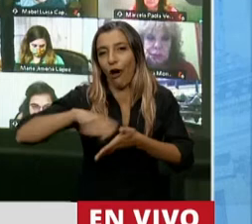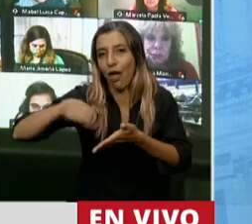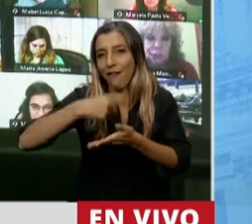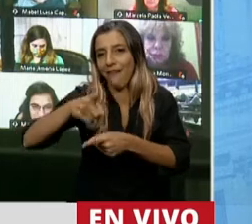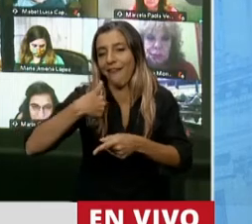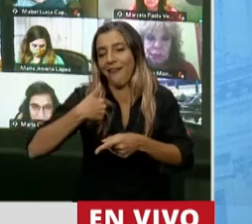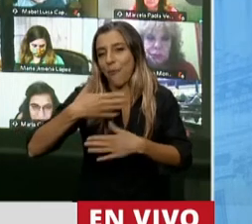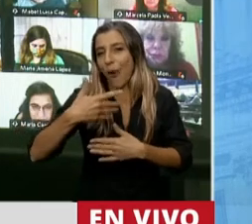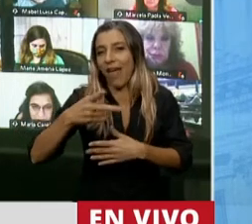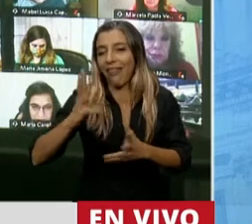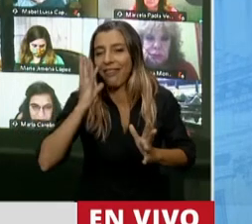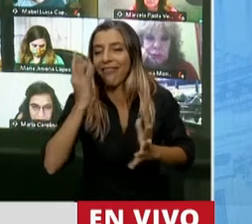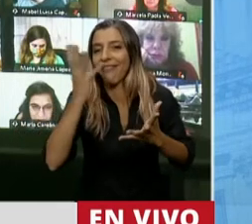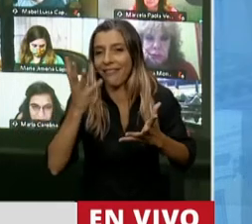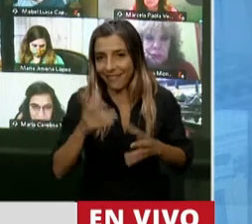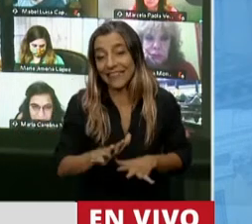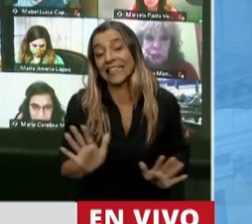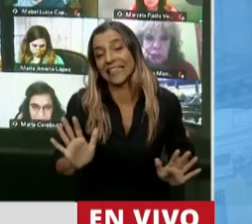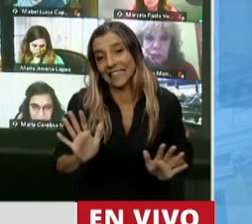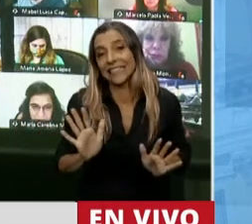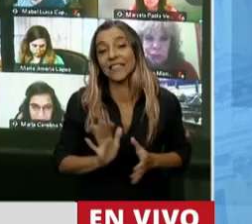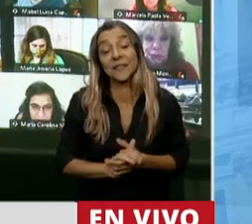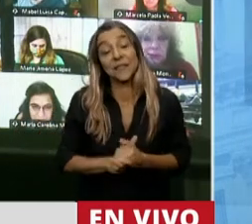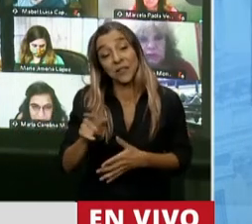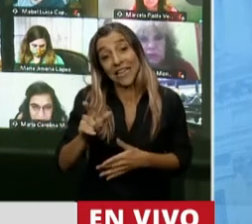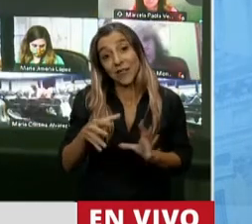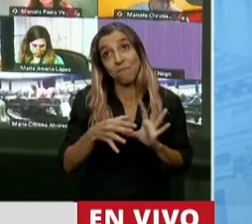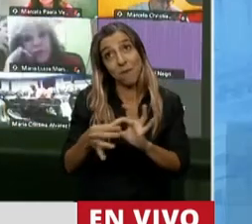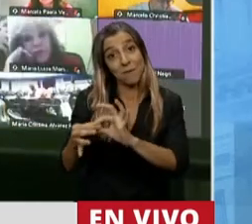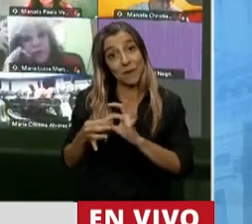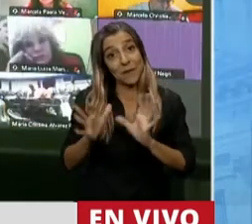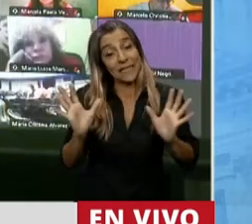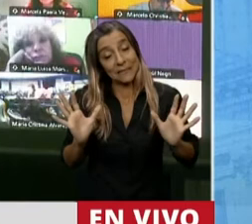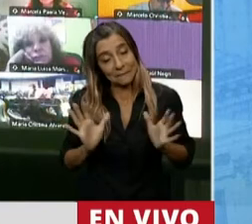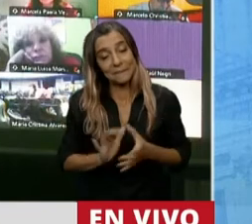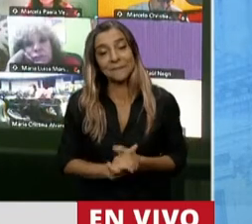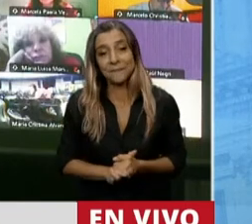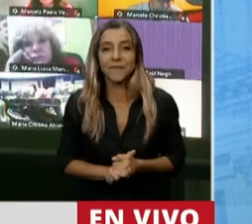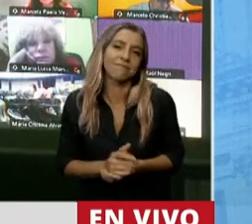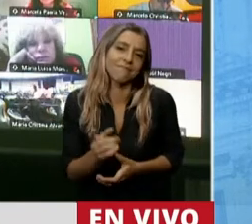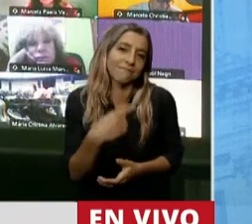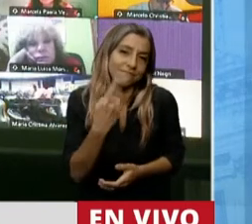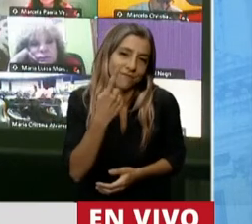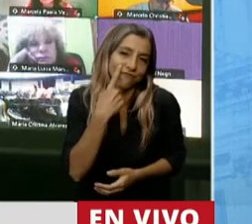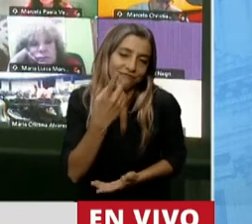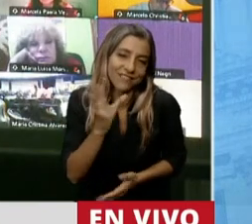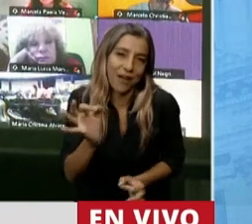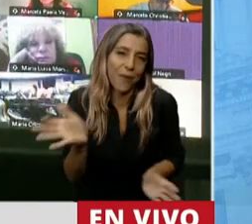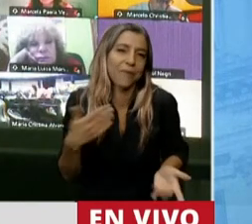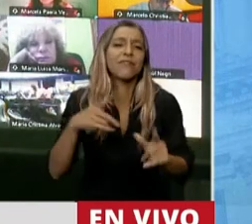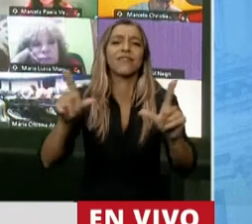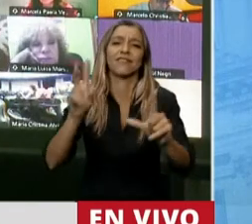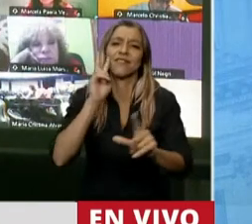Y esa consecuencia de ese cóctel, ¿no?, medio tremendo, es conocida por todos y todas. Lo vemos por la